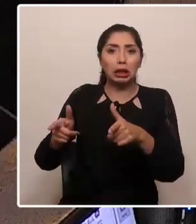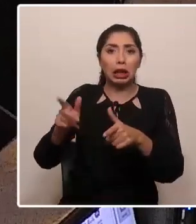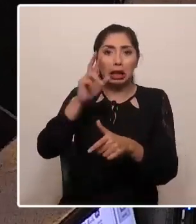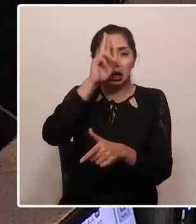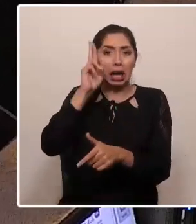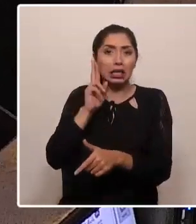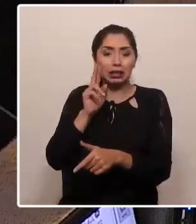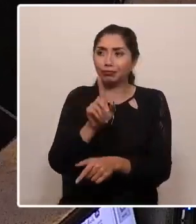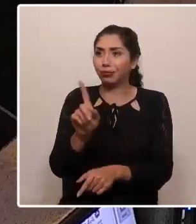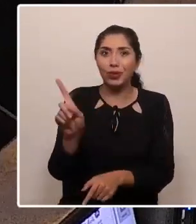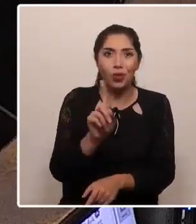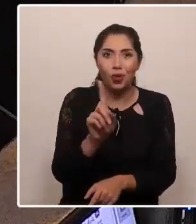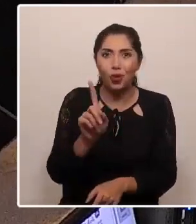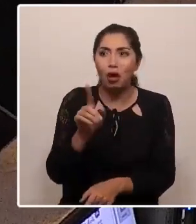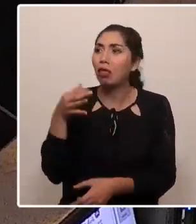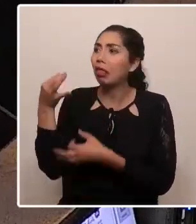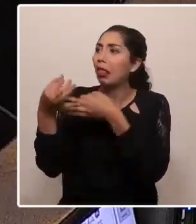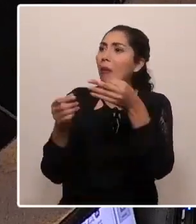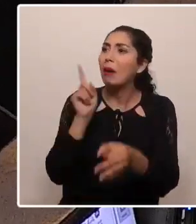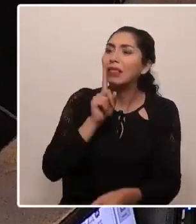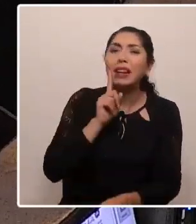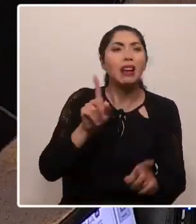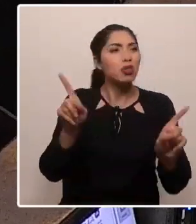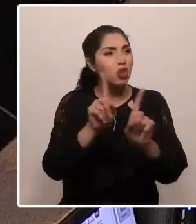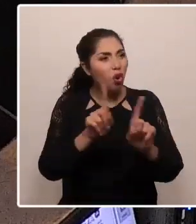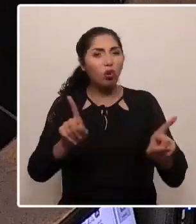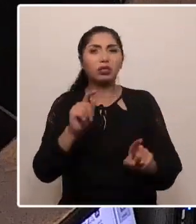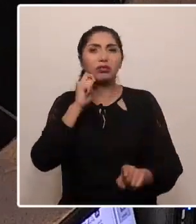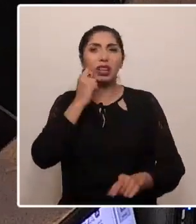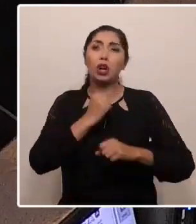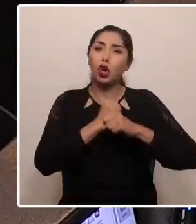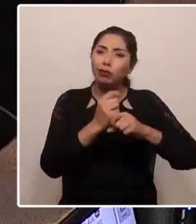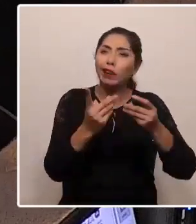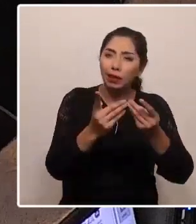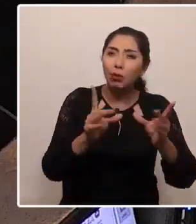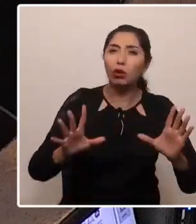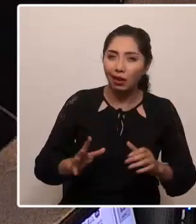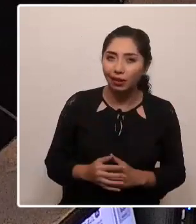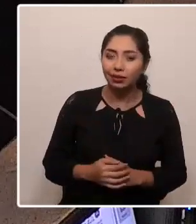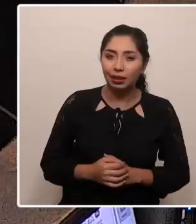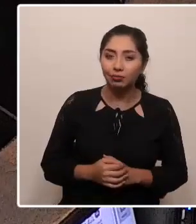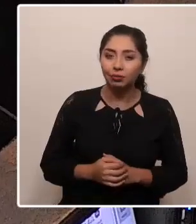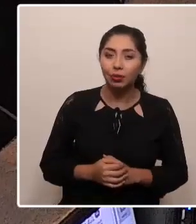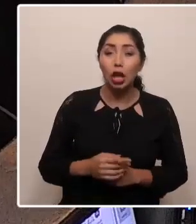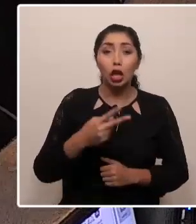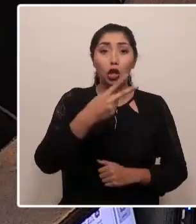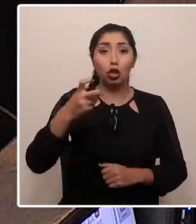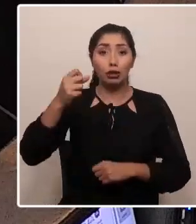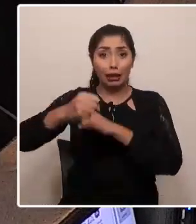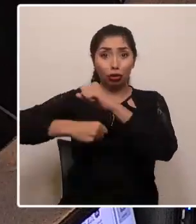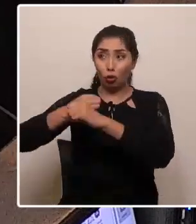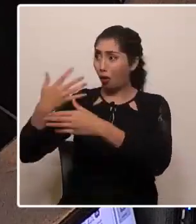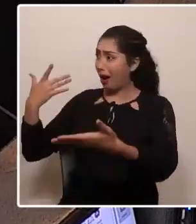sigan mintiendo porque así están dañando la democracia. Hace 200 años mi pueblo debió estar aquí en este hemiciclo